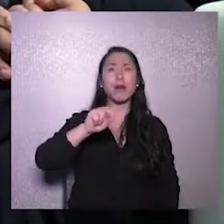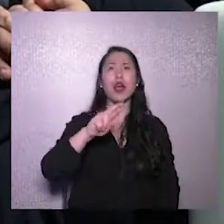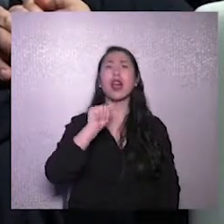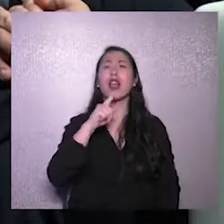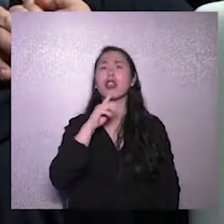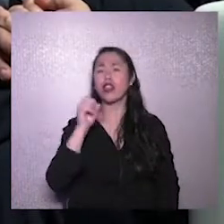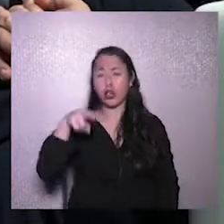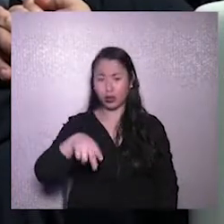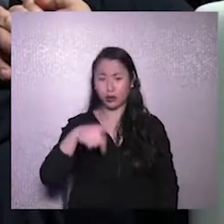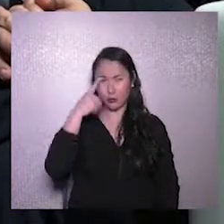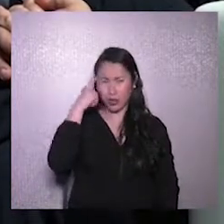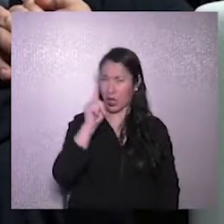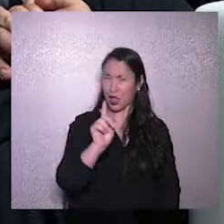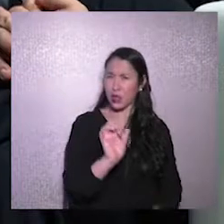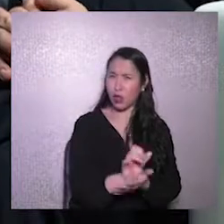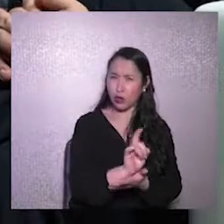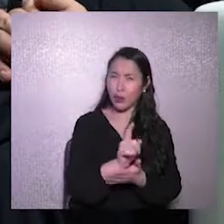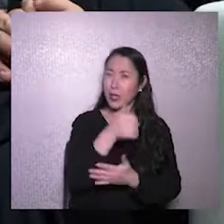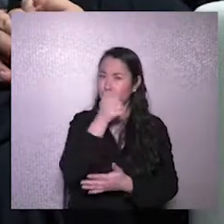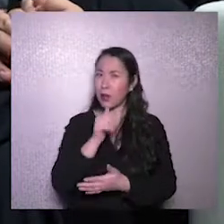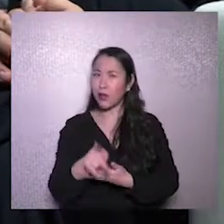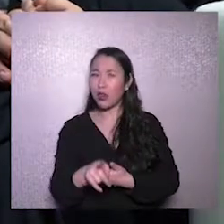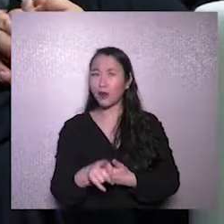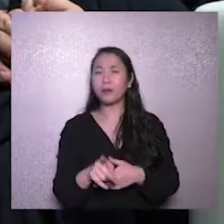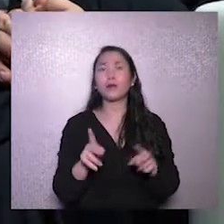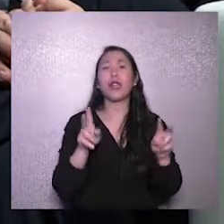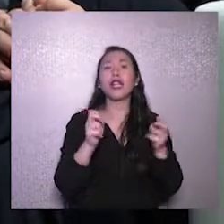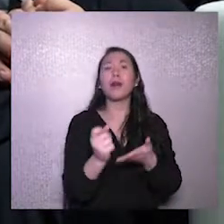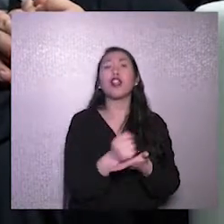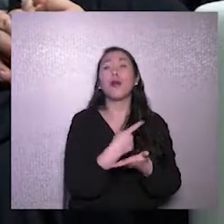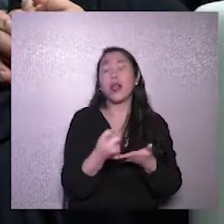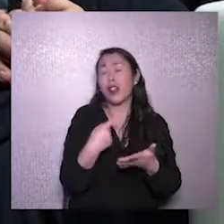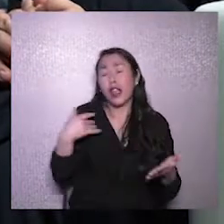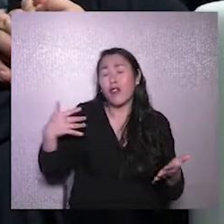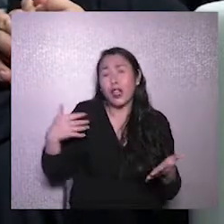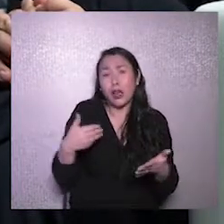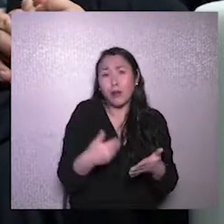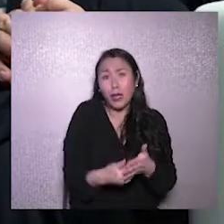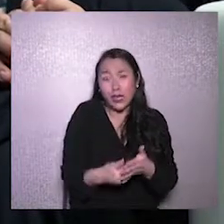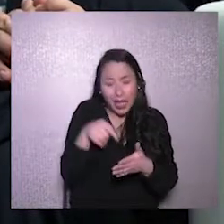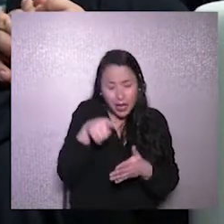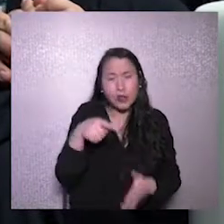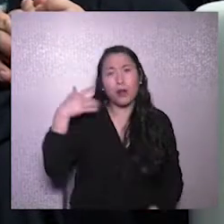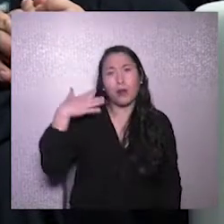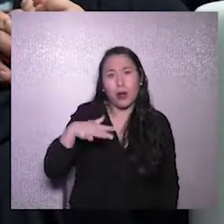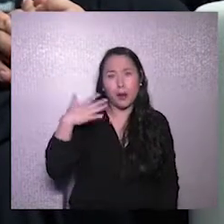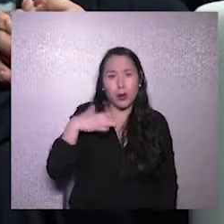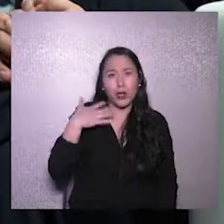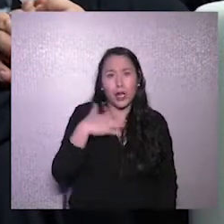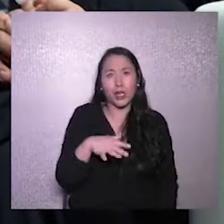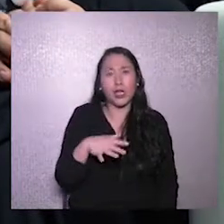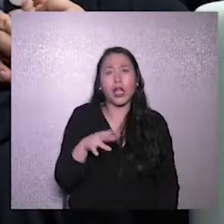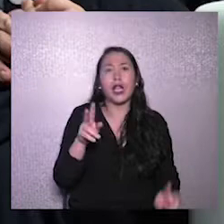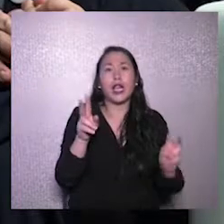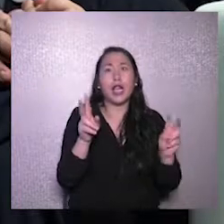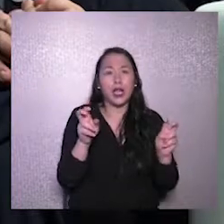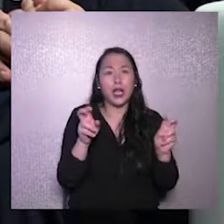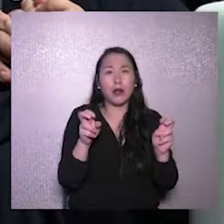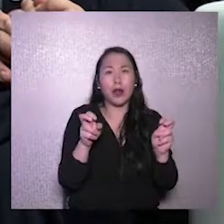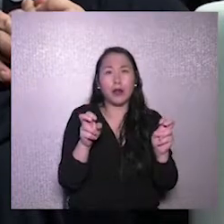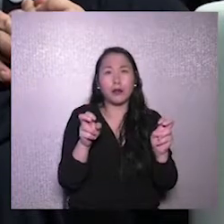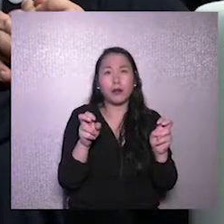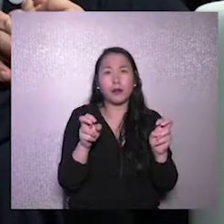del Estado, es privado. Sí. O sea, el tema de los medicamentos y finalmente, lo más importante, el tema del